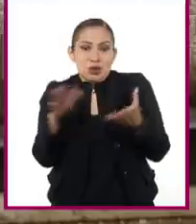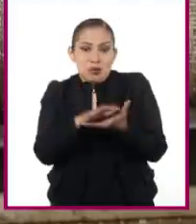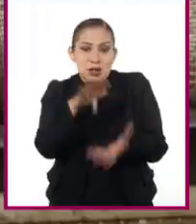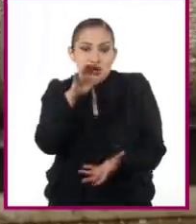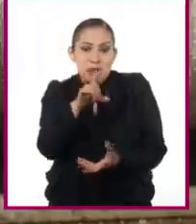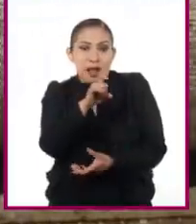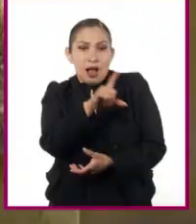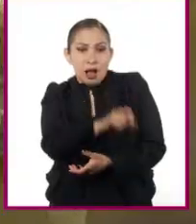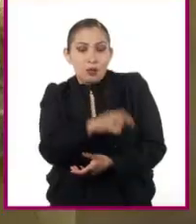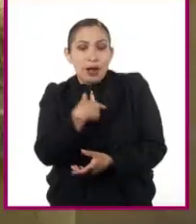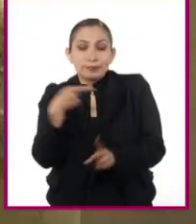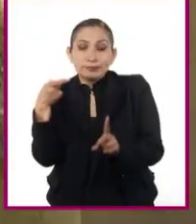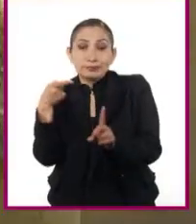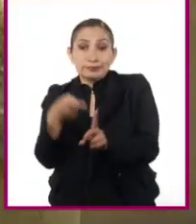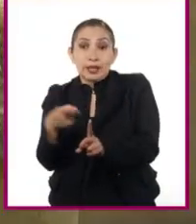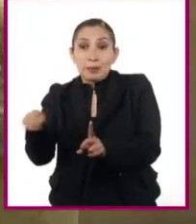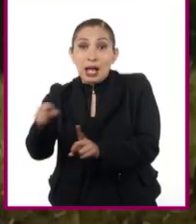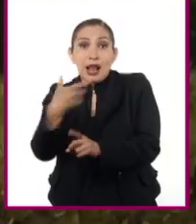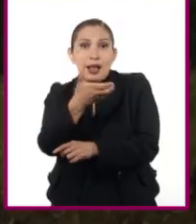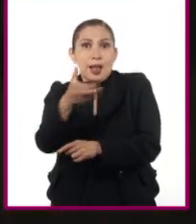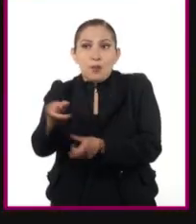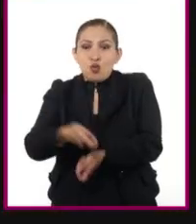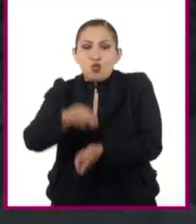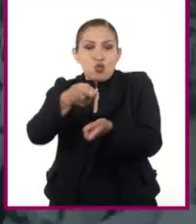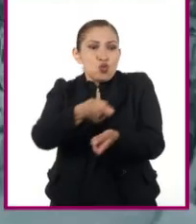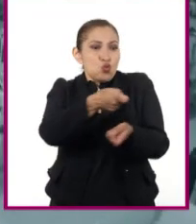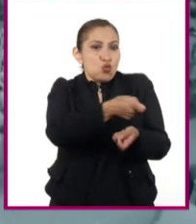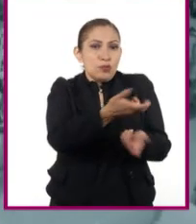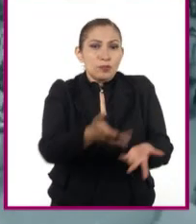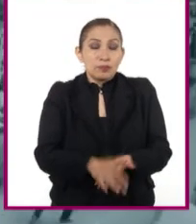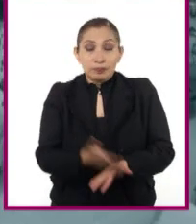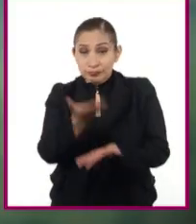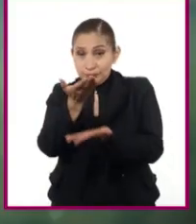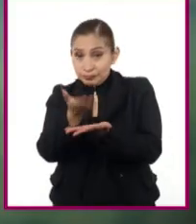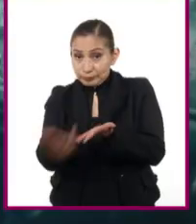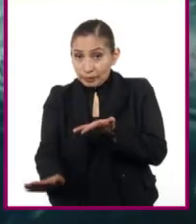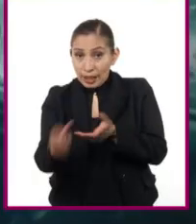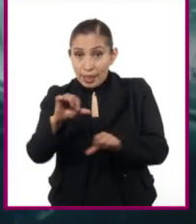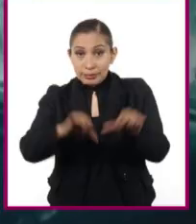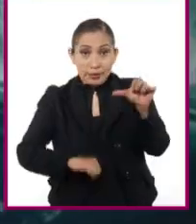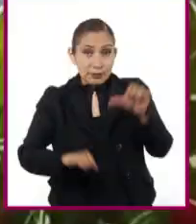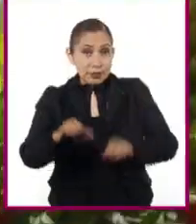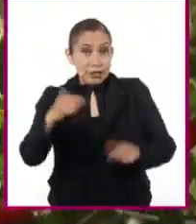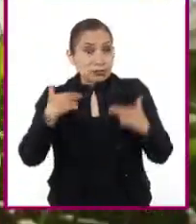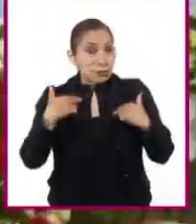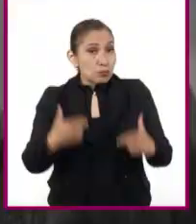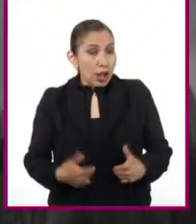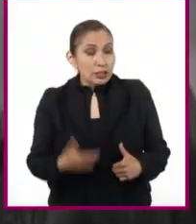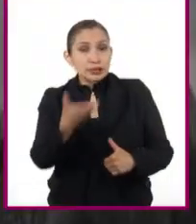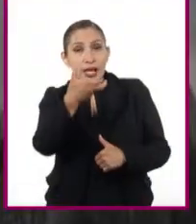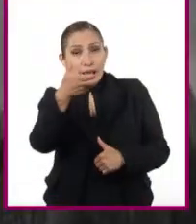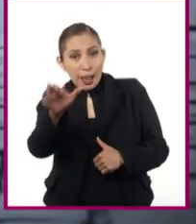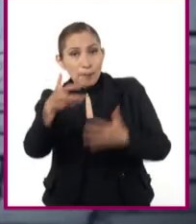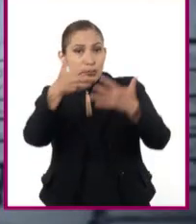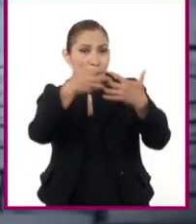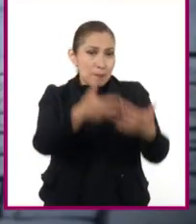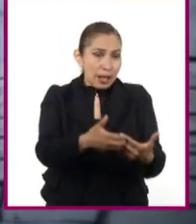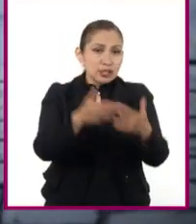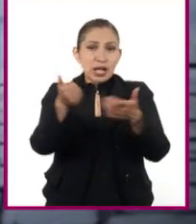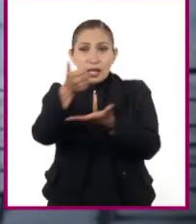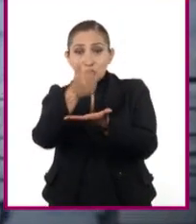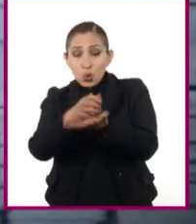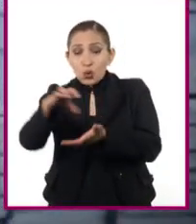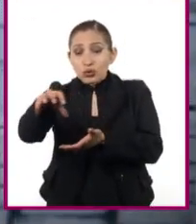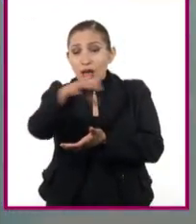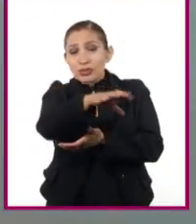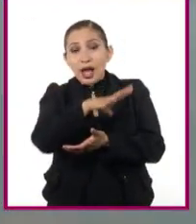de la que empleamos se destina a la agricultura. Por otro lado, las actividades humanas, agrícolas, industriales y